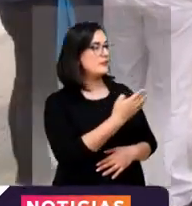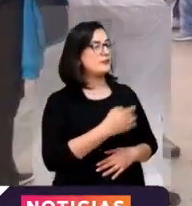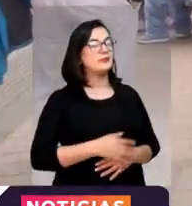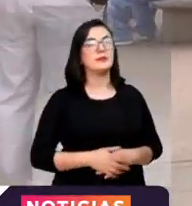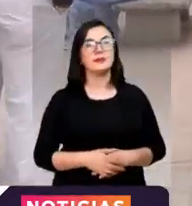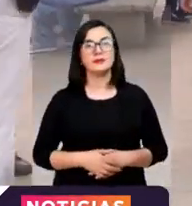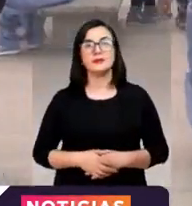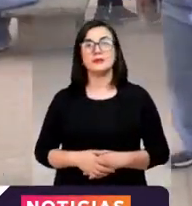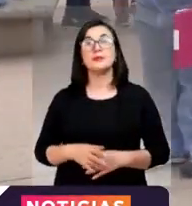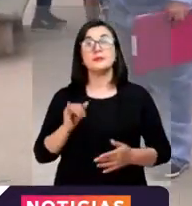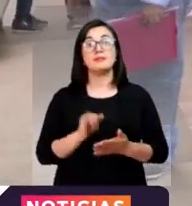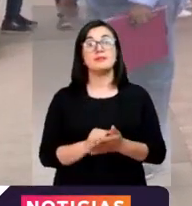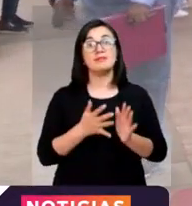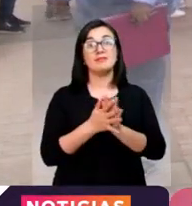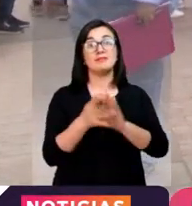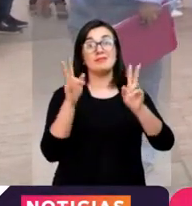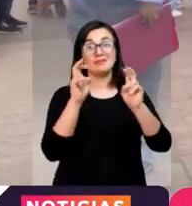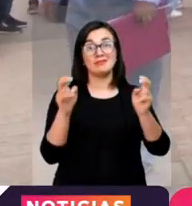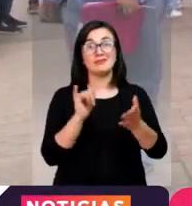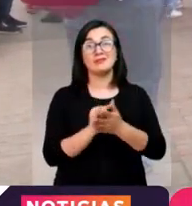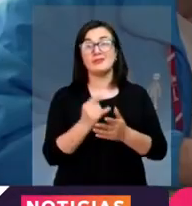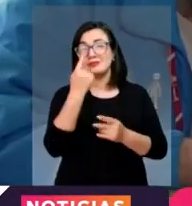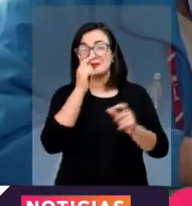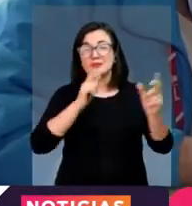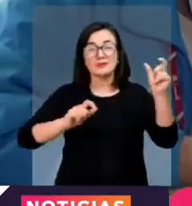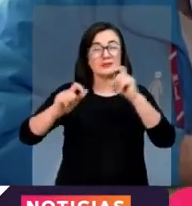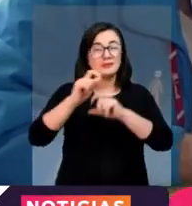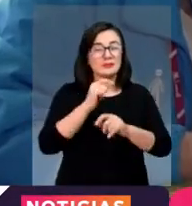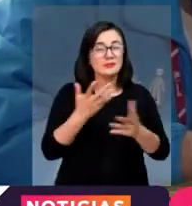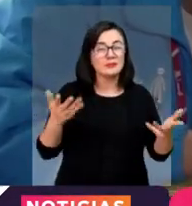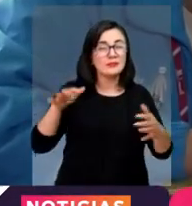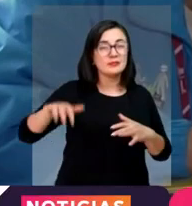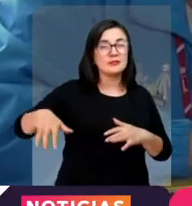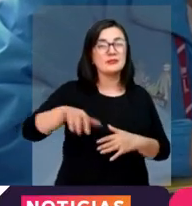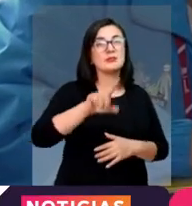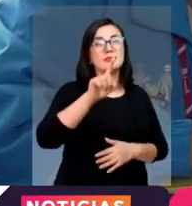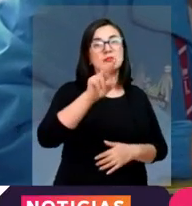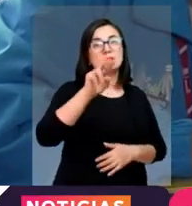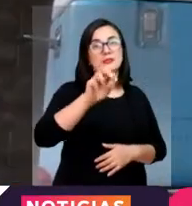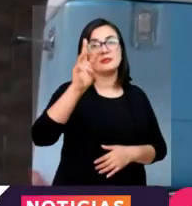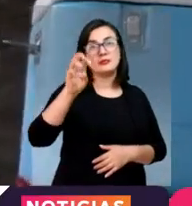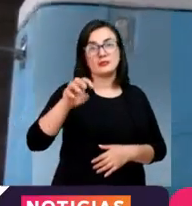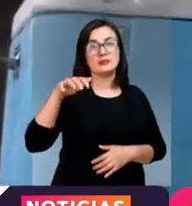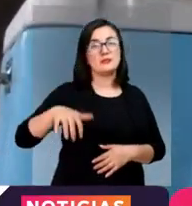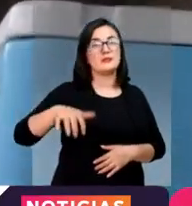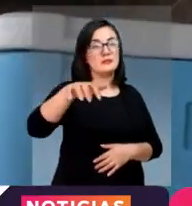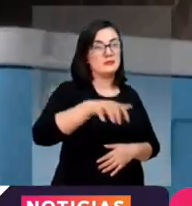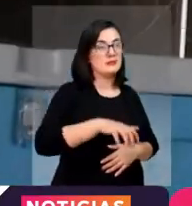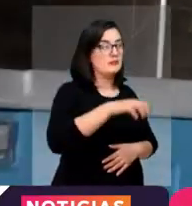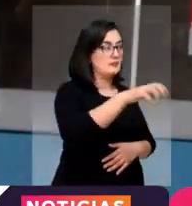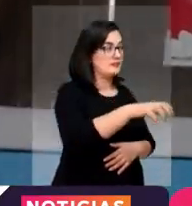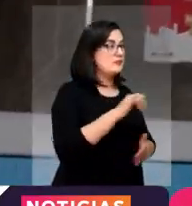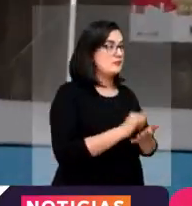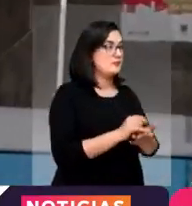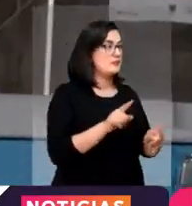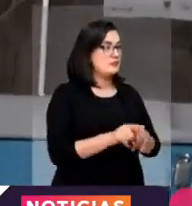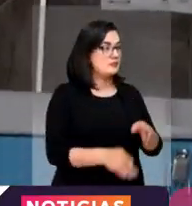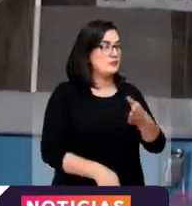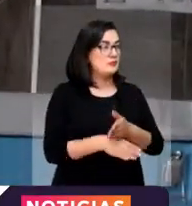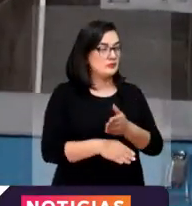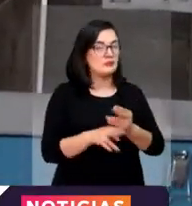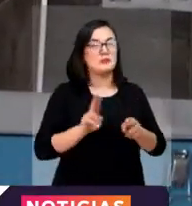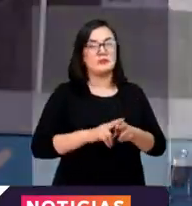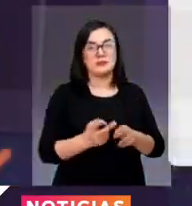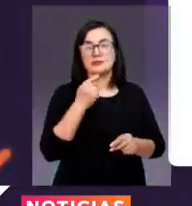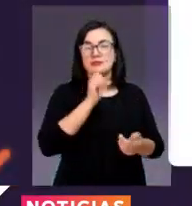Asimismo, en tema de testeo masivo, estarán habilitados los 178 puntos disponibles donde se podrá tomar la prueba